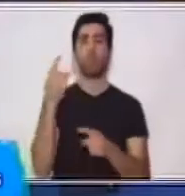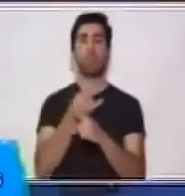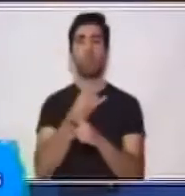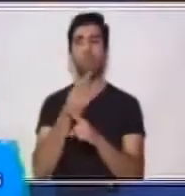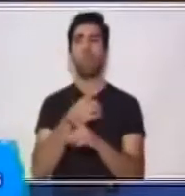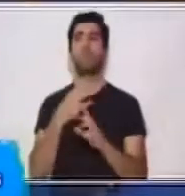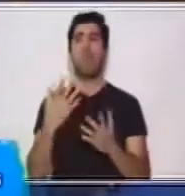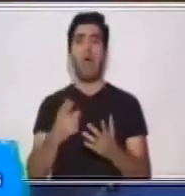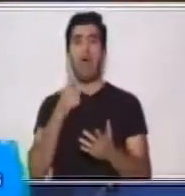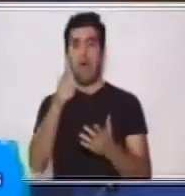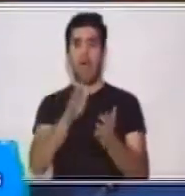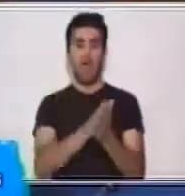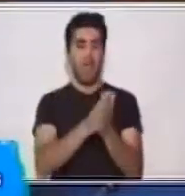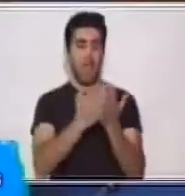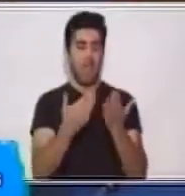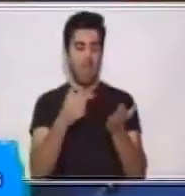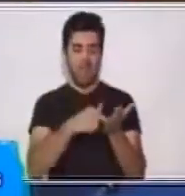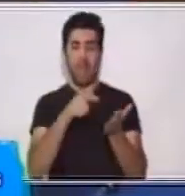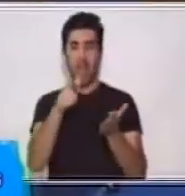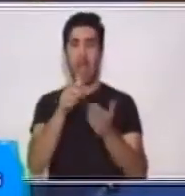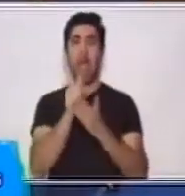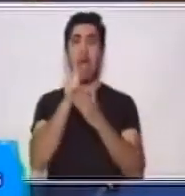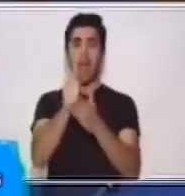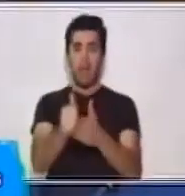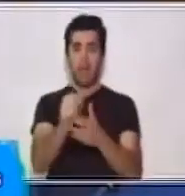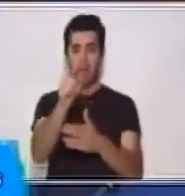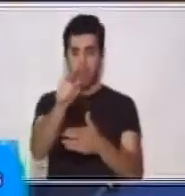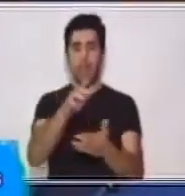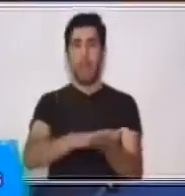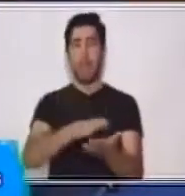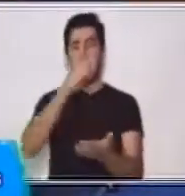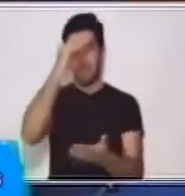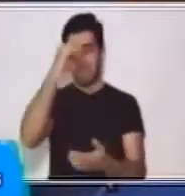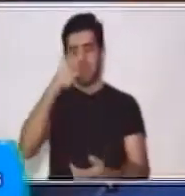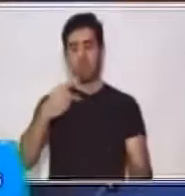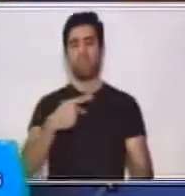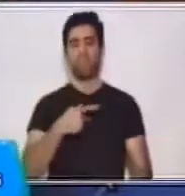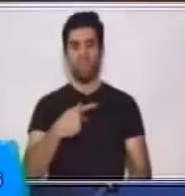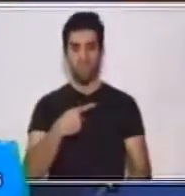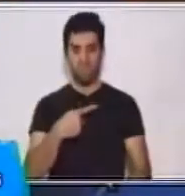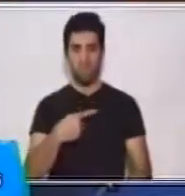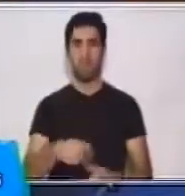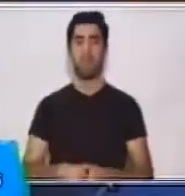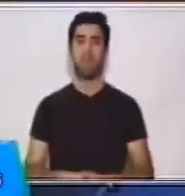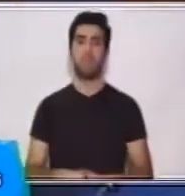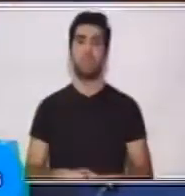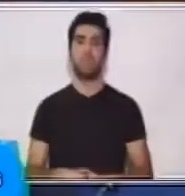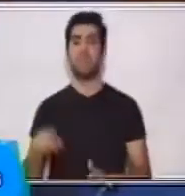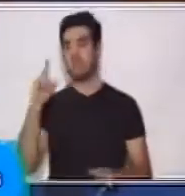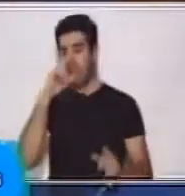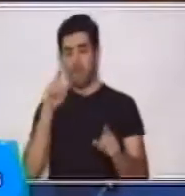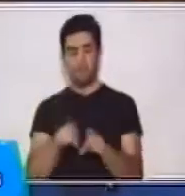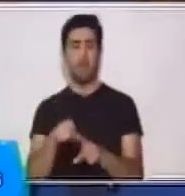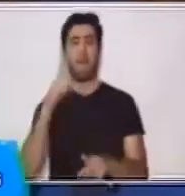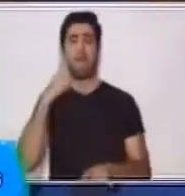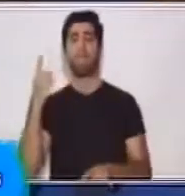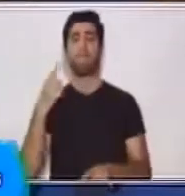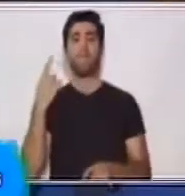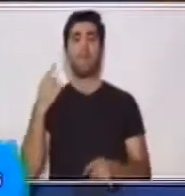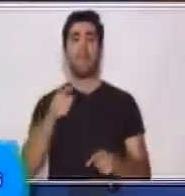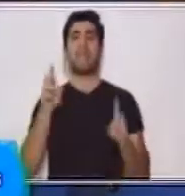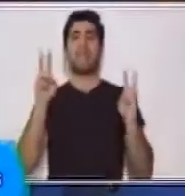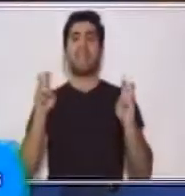nuestra guía de autoaprendizaje. ¿Sí? Vamos a estar utilizándola. Vamos a buscar el tema de